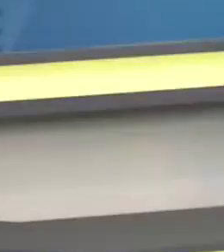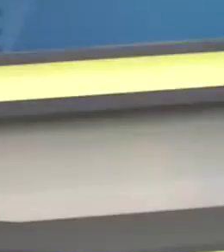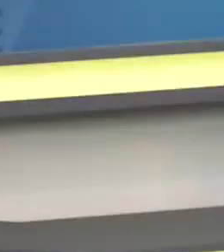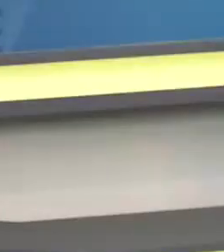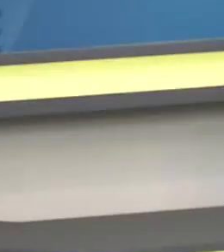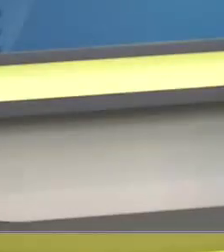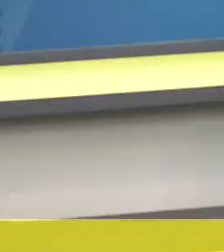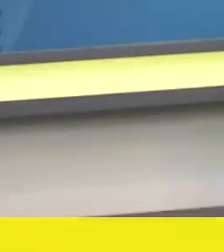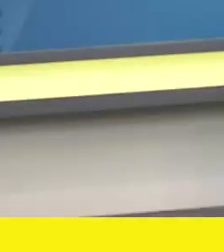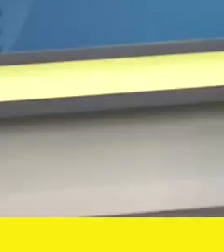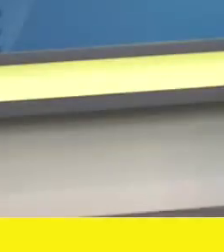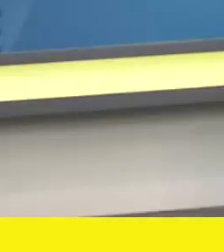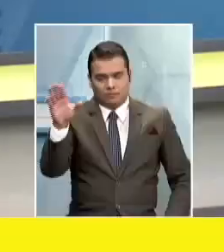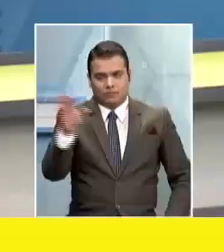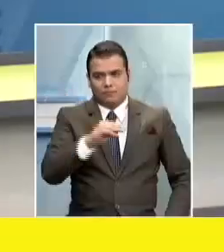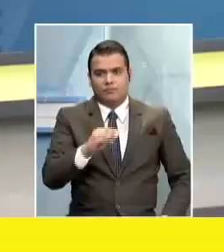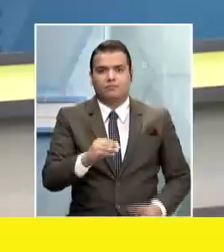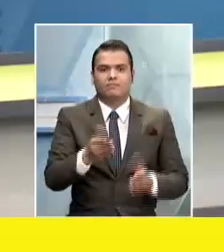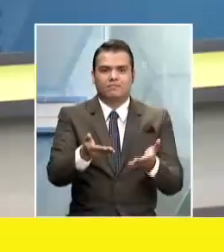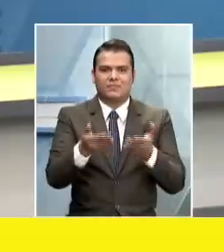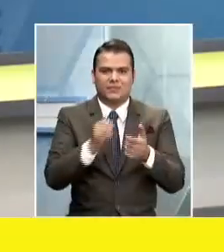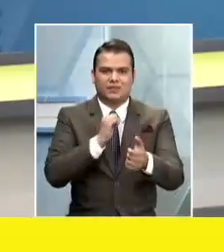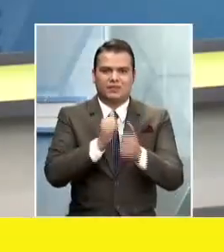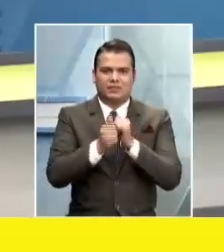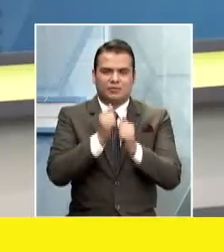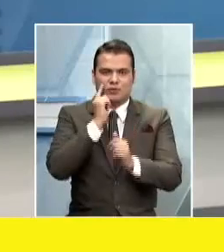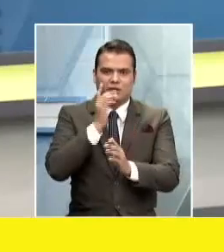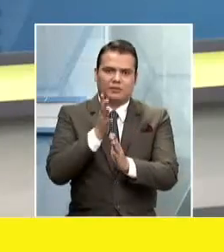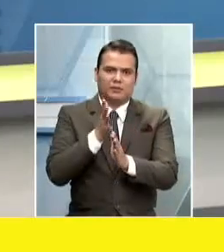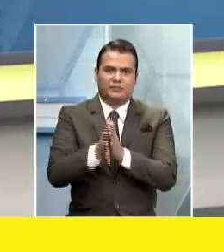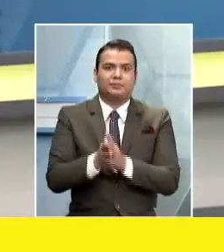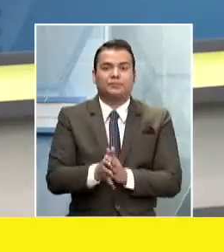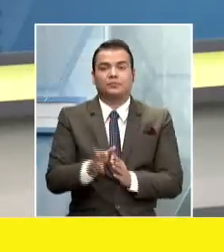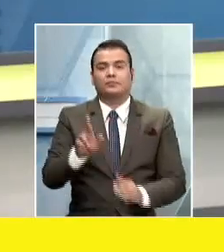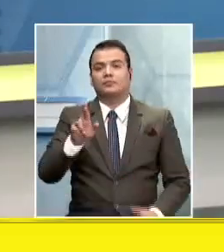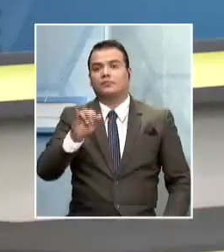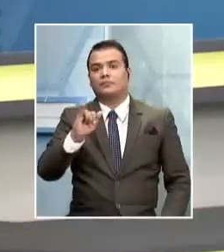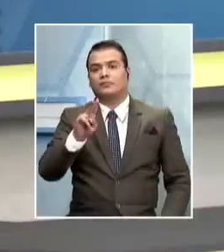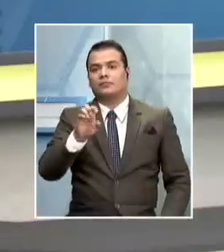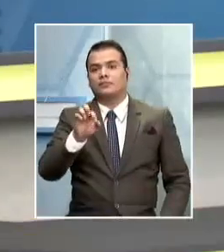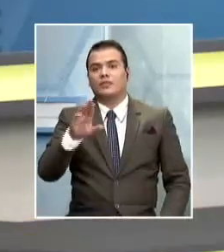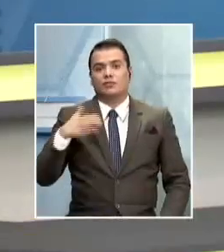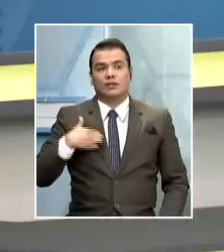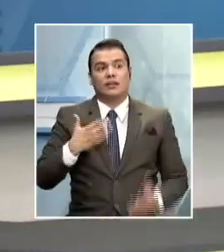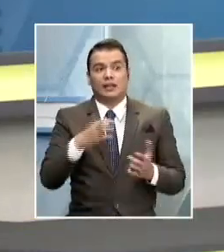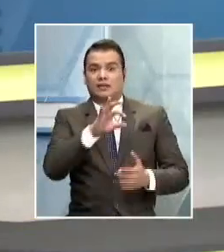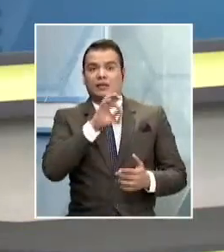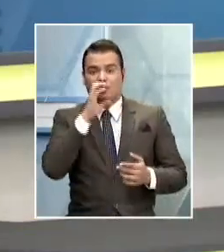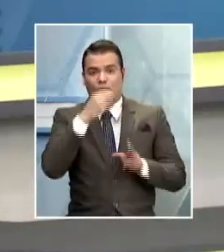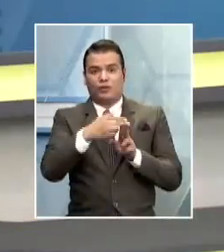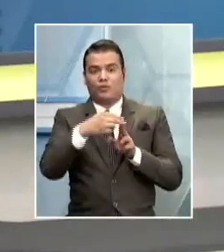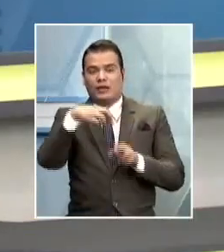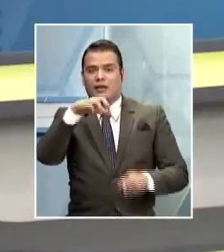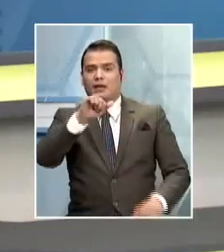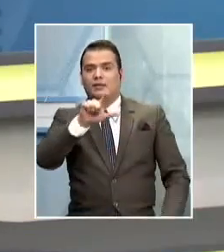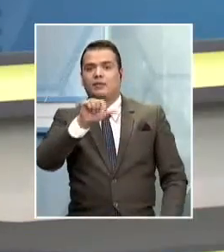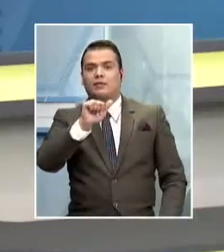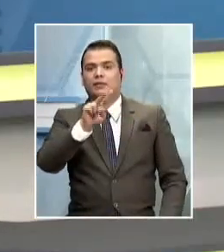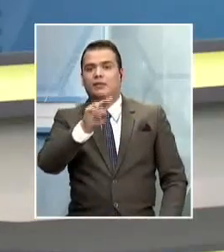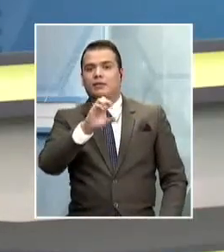Hola, ¿qué tal? Con el patrocinio de Café Águila Roja presentamos los deportes en 90 minutos. River Plate de Argentina quiere al jugador